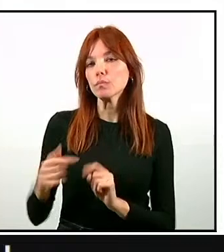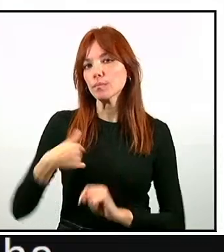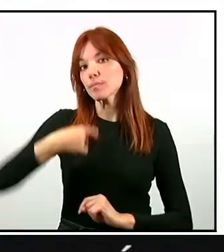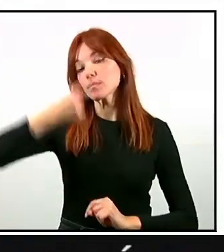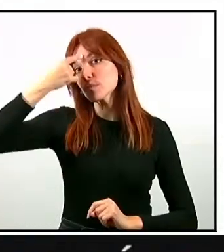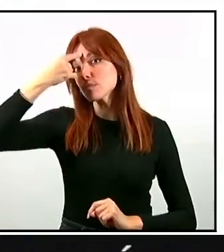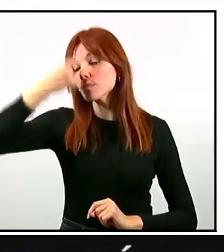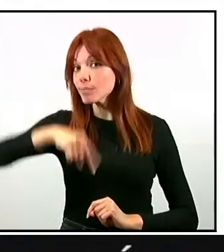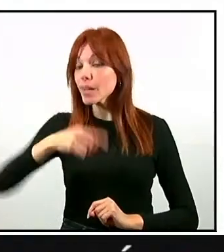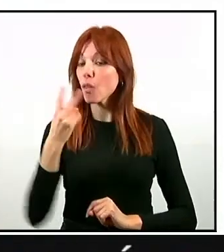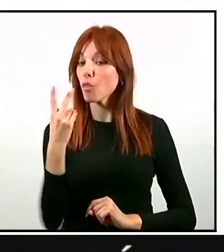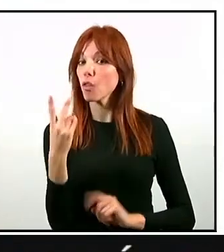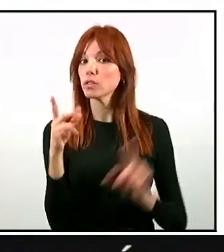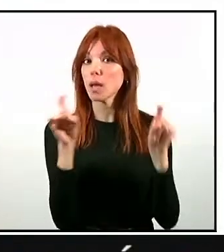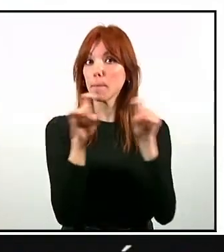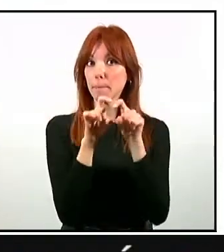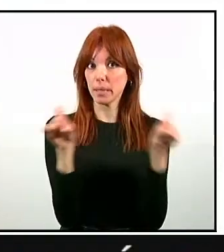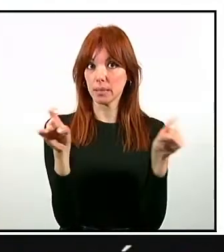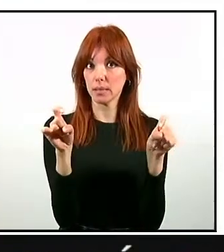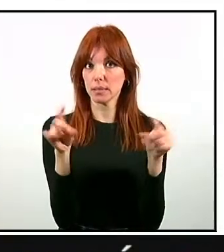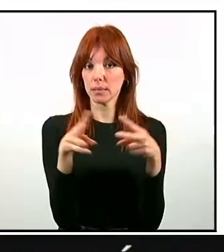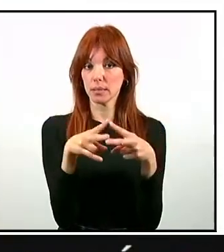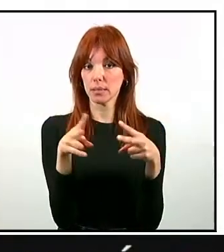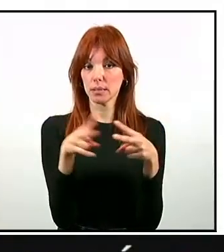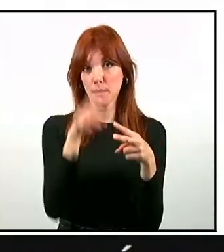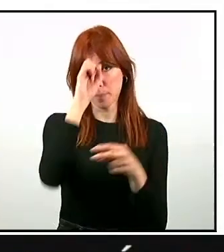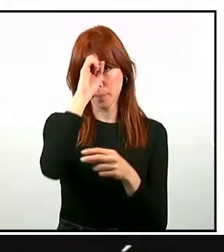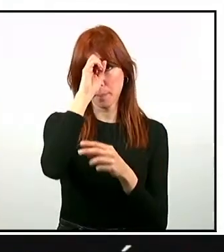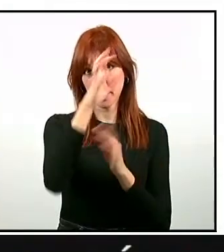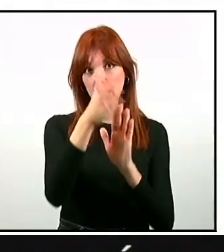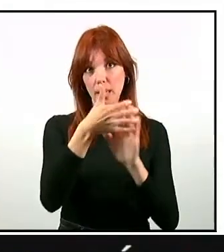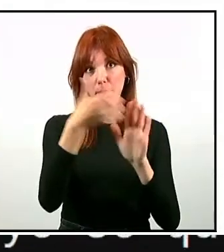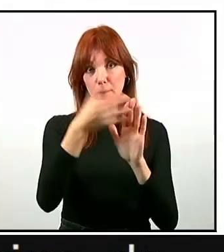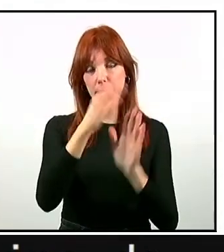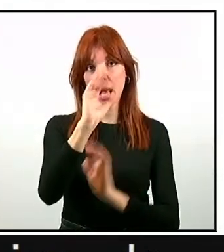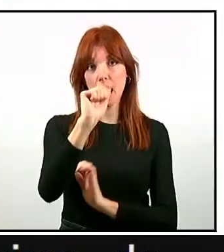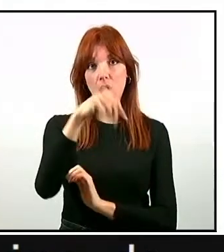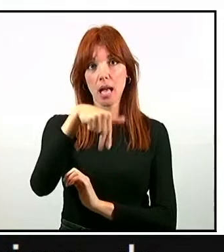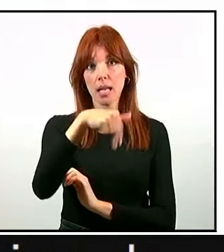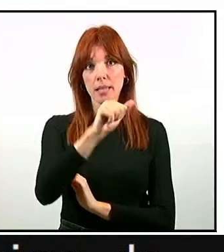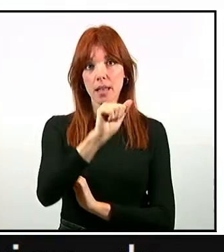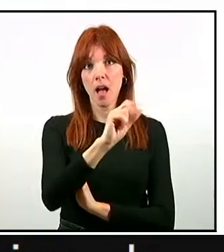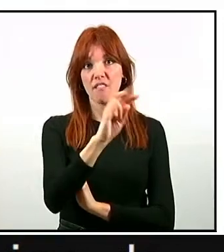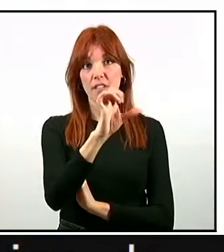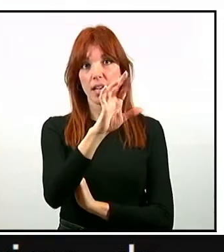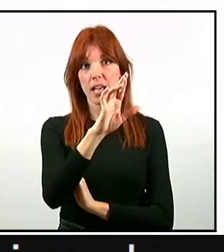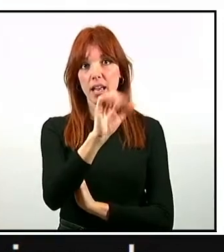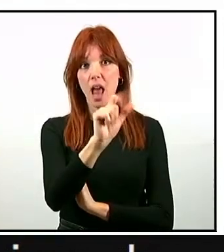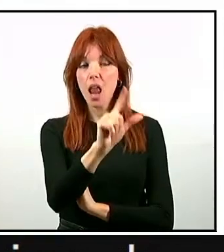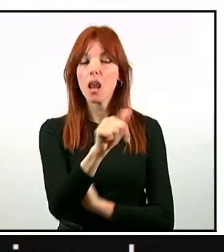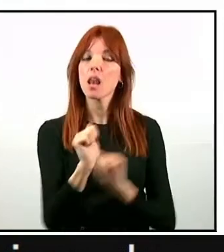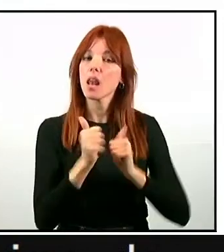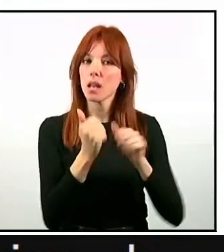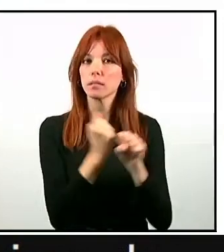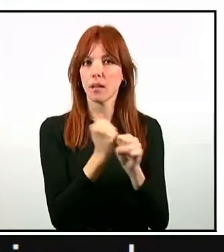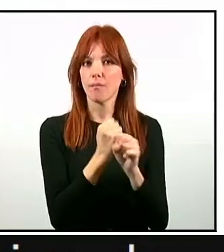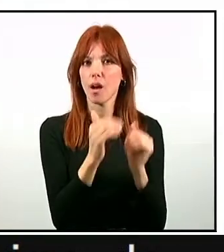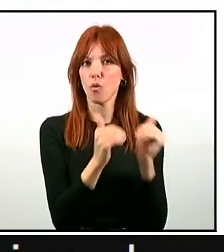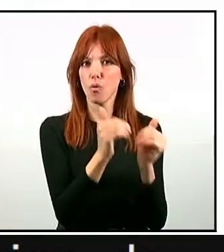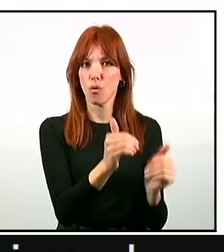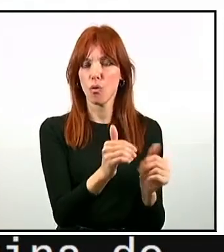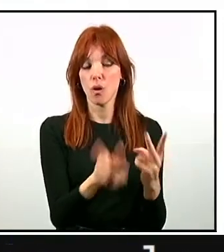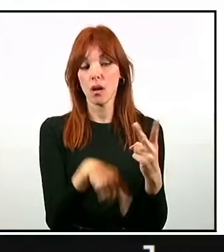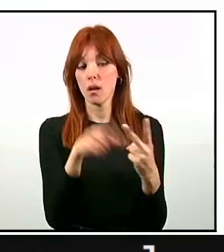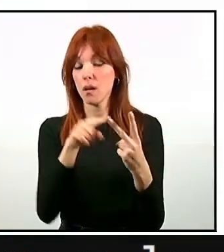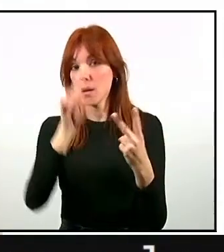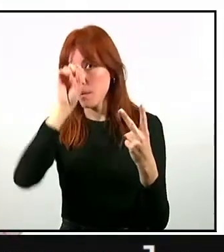que las dos empresas, tanto la de la mina de Cañaveral está trabajando en el tema, y lo de la